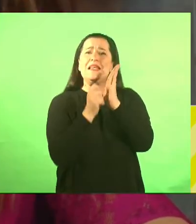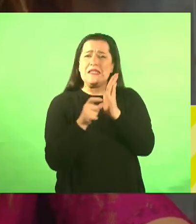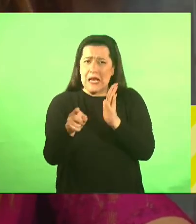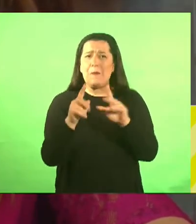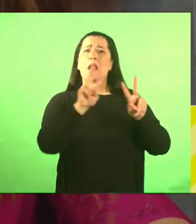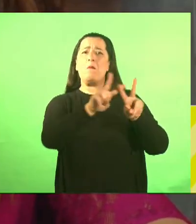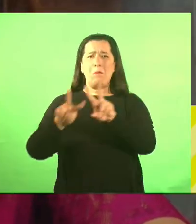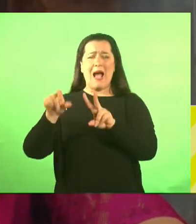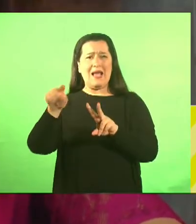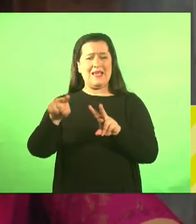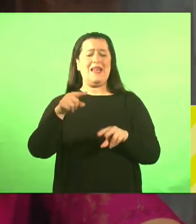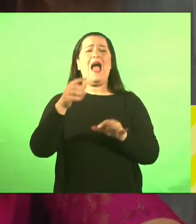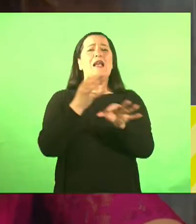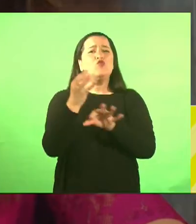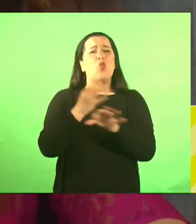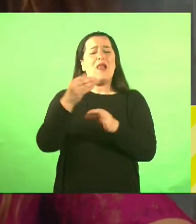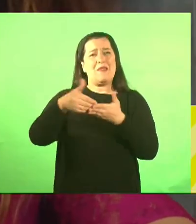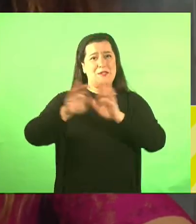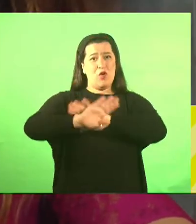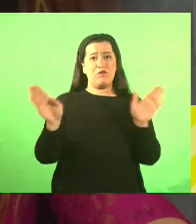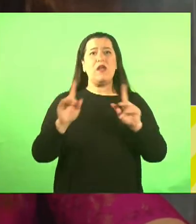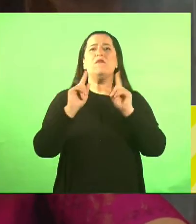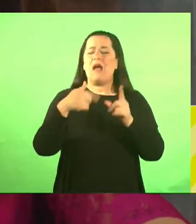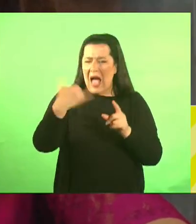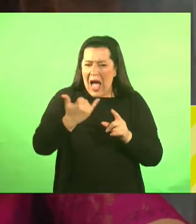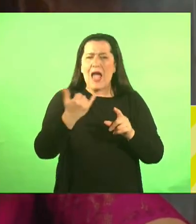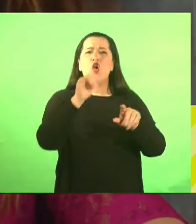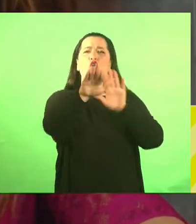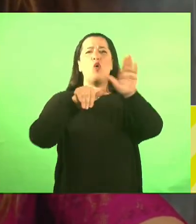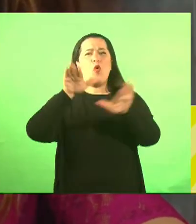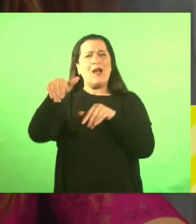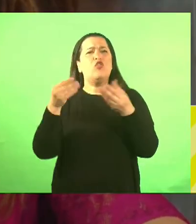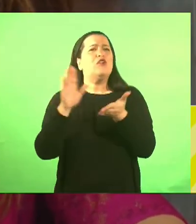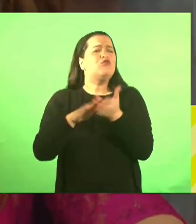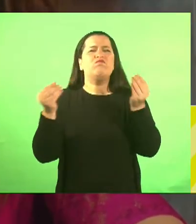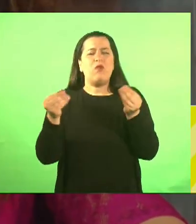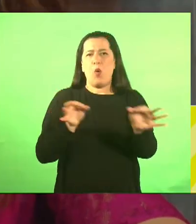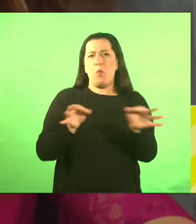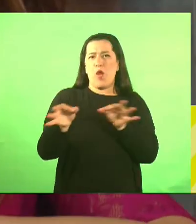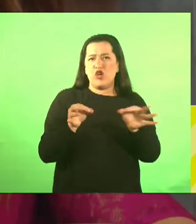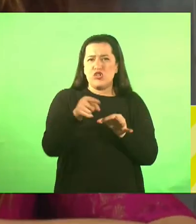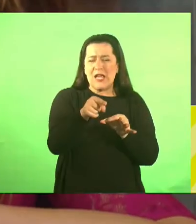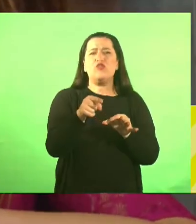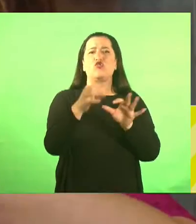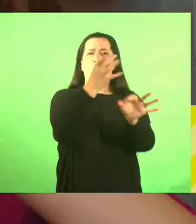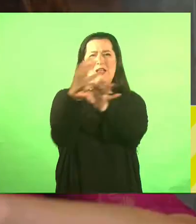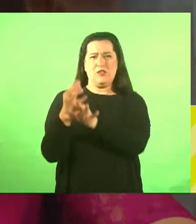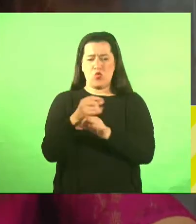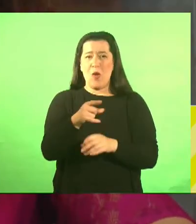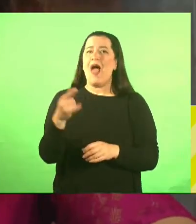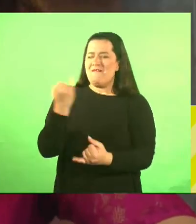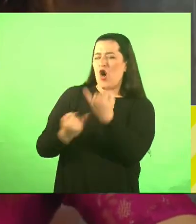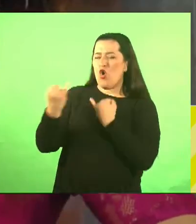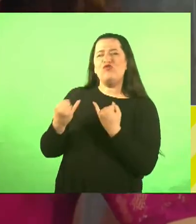la página del micrositio de Escuelas Sin Discriminación, la convocatoria de proyectos que se están haciendo en escuelas. Porque como vos contanos